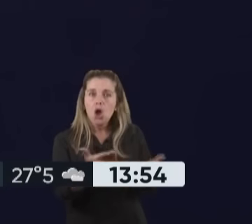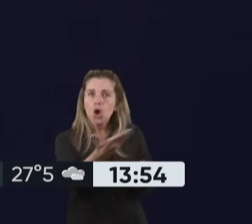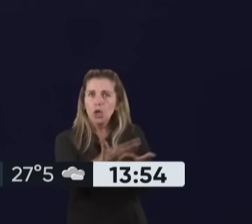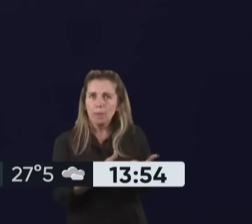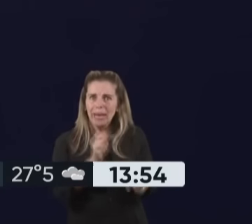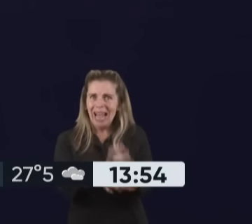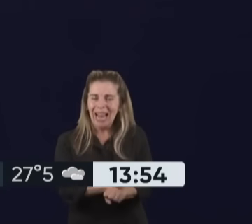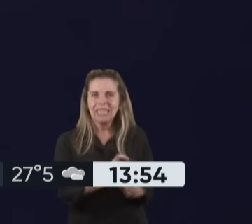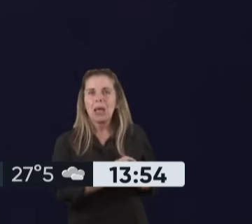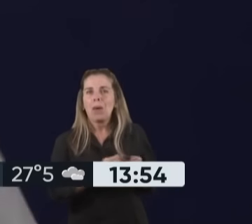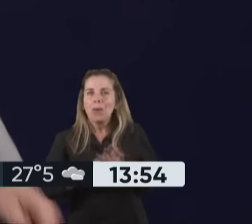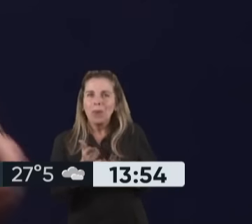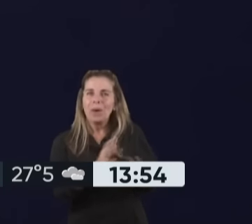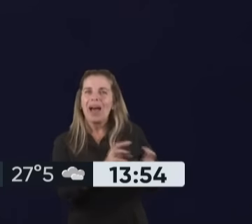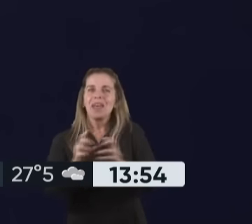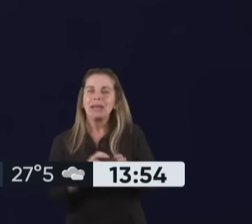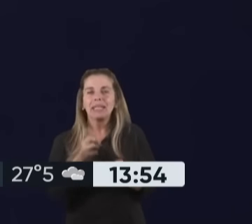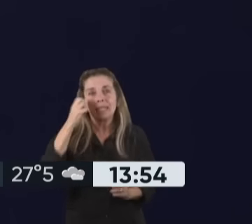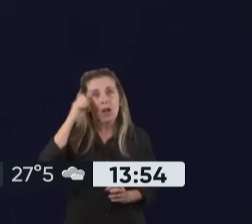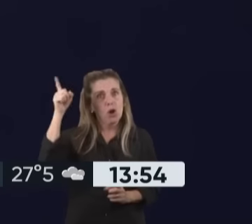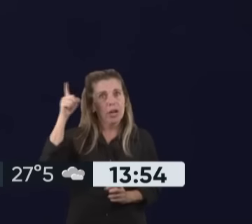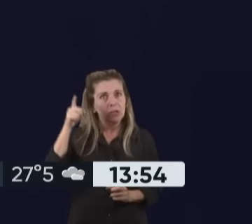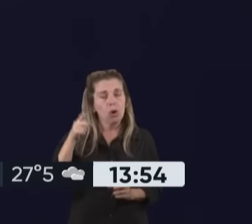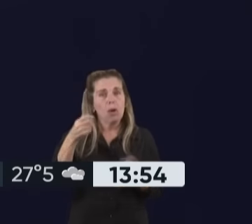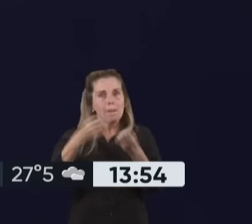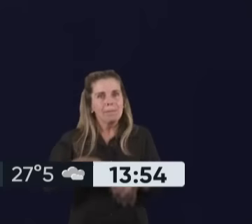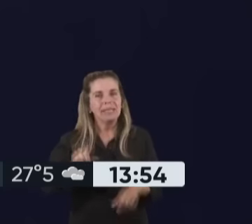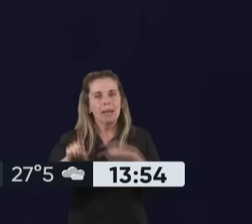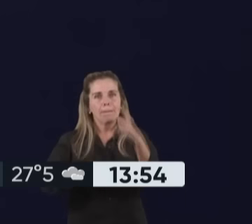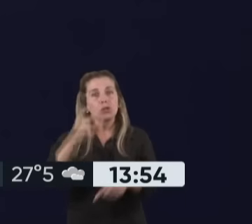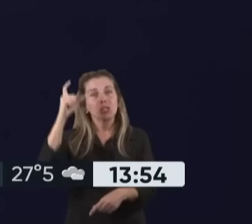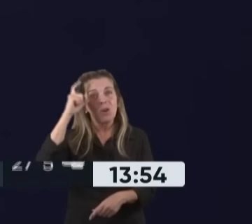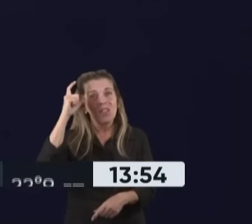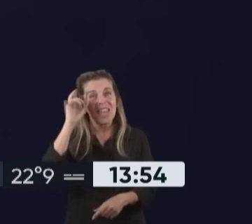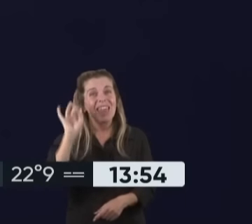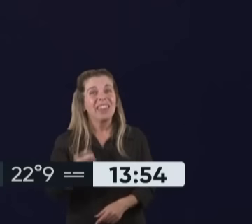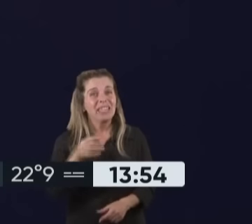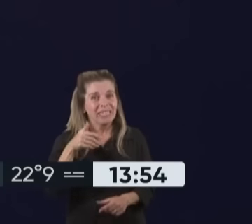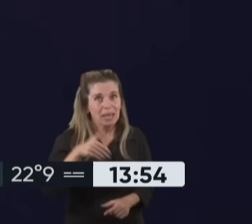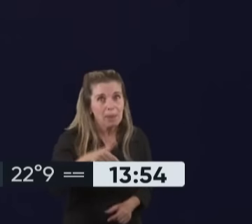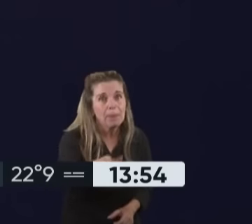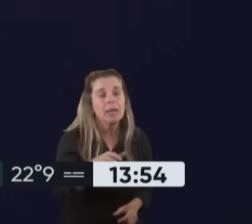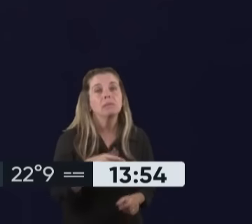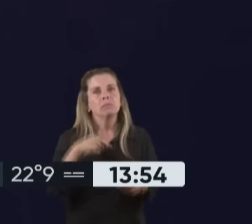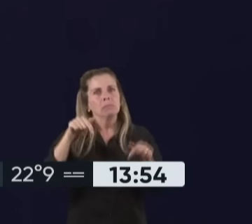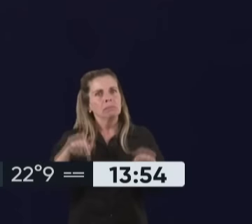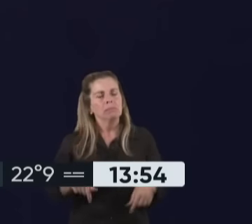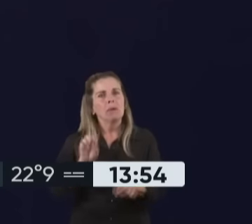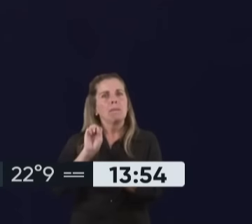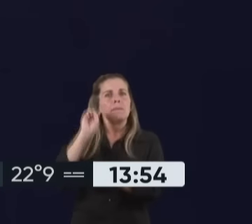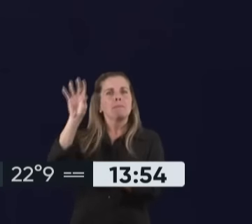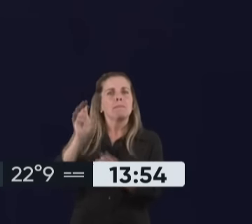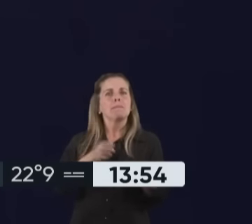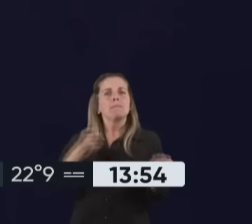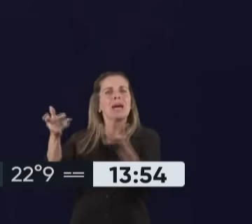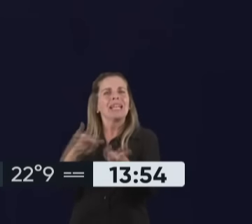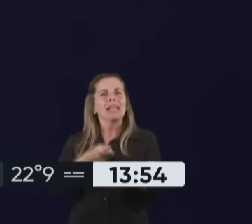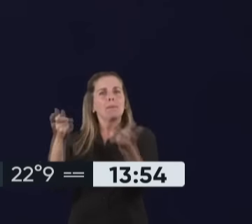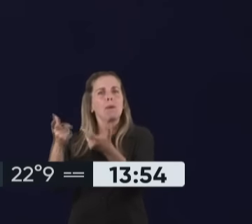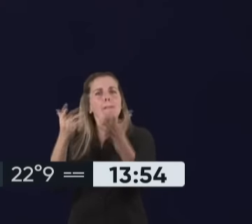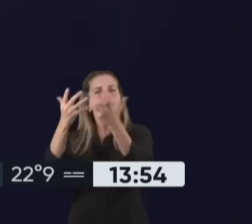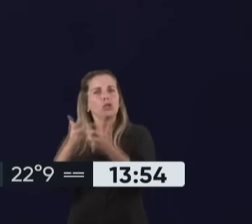extraordinarias. Las extraordinarias empiezan el 10, se irán mandando los proyectos a lo largo